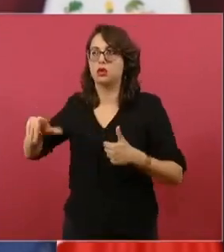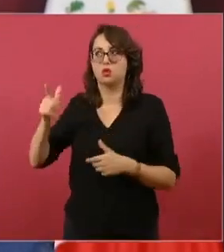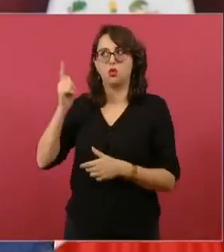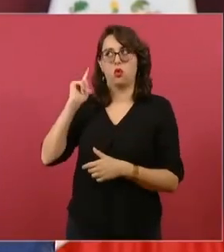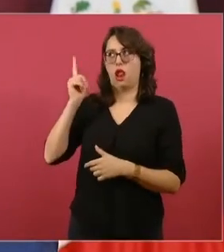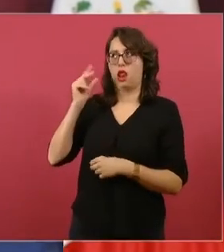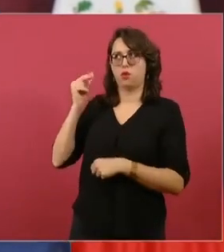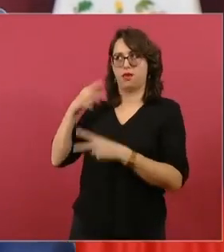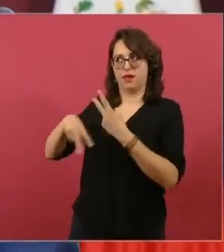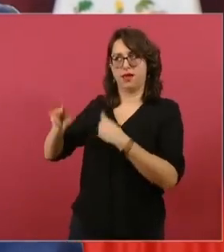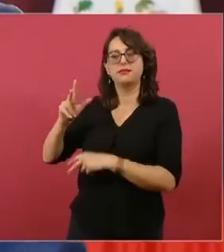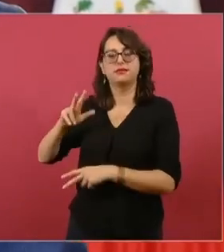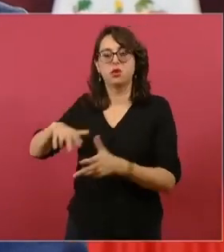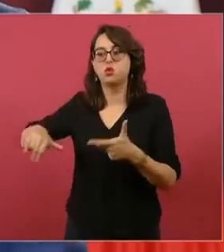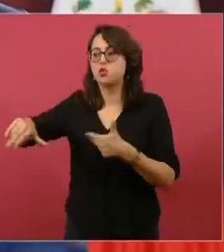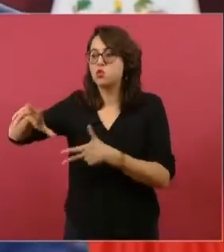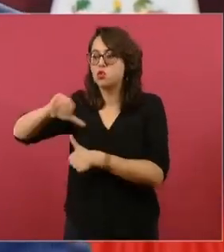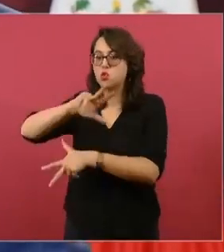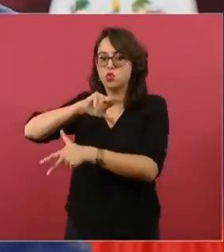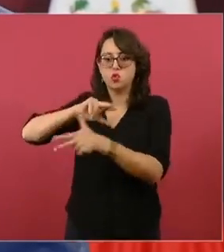a la semana